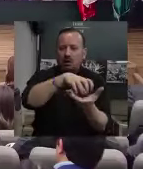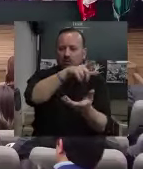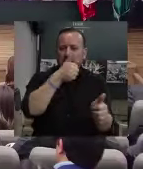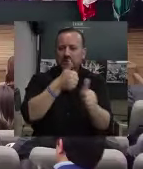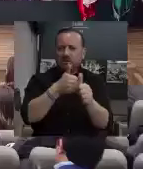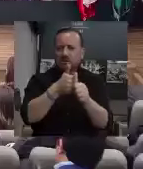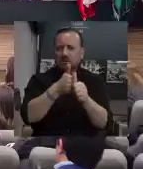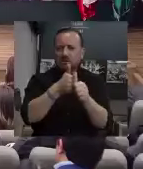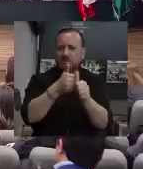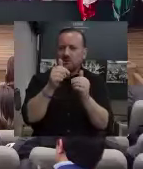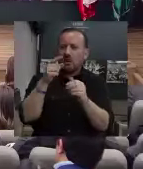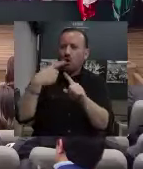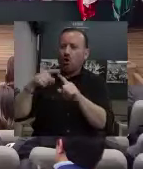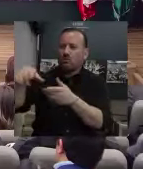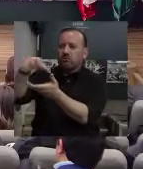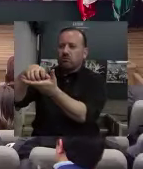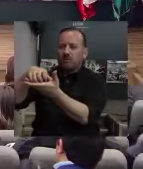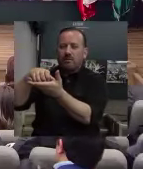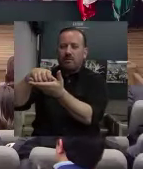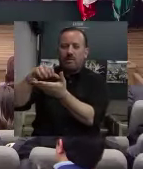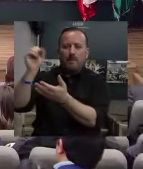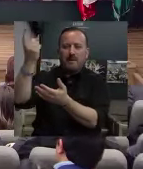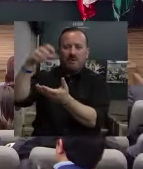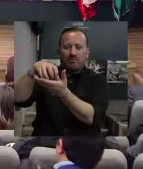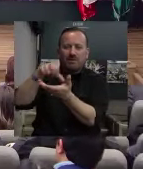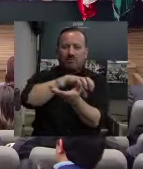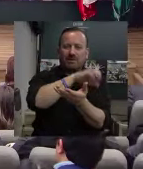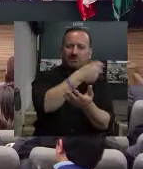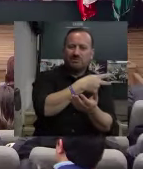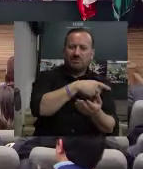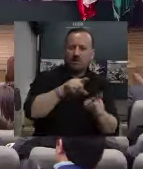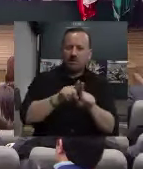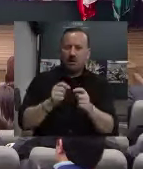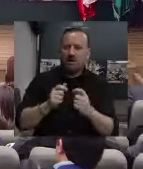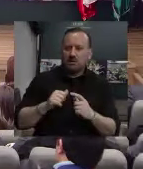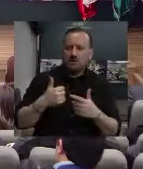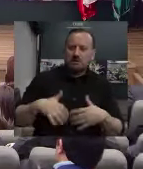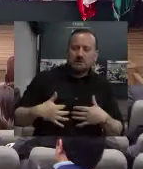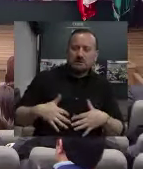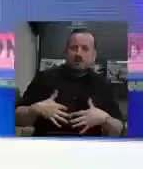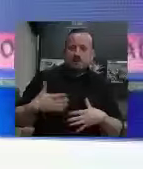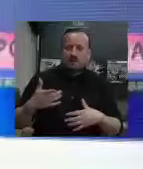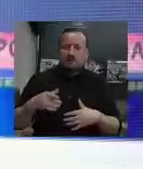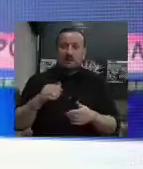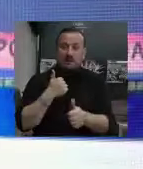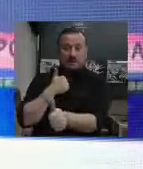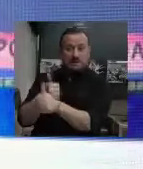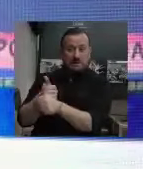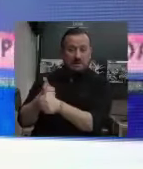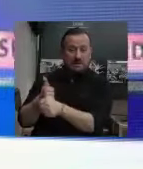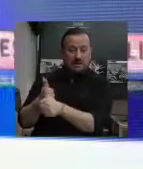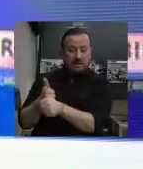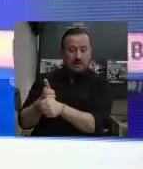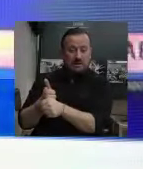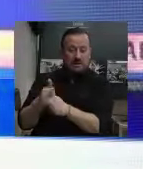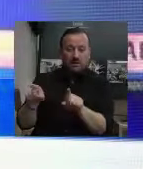del principal que eso es una ventaja y un desafío horrible porque las cercanías